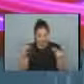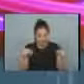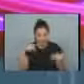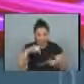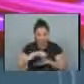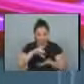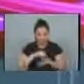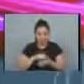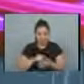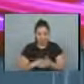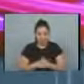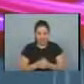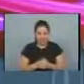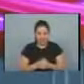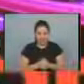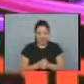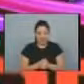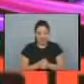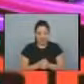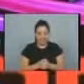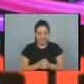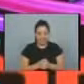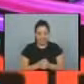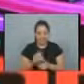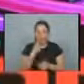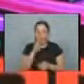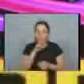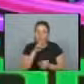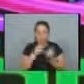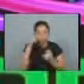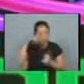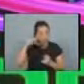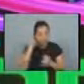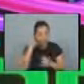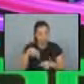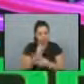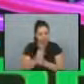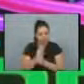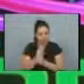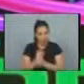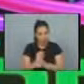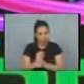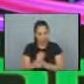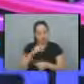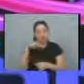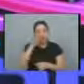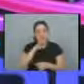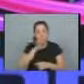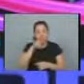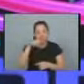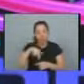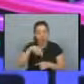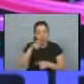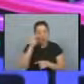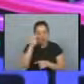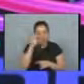Me parece que ya se pasa de bizarro. Tan populosa se ha vuelto la insondable Wendy Zulka que se mandó a hacer una tweetcam para